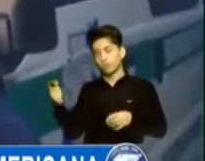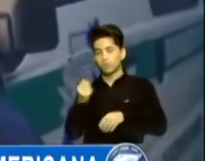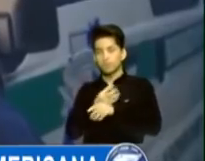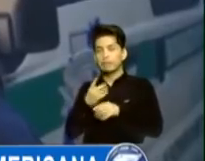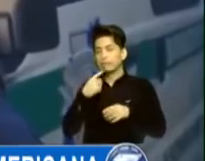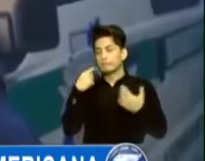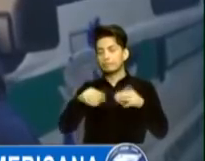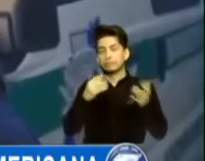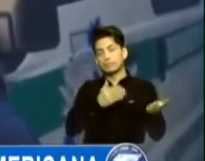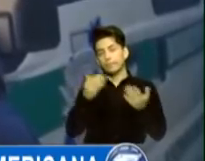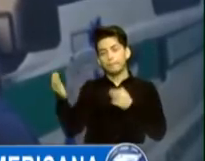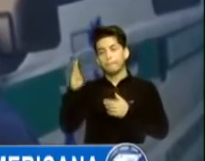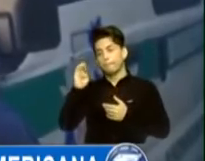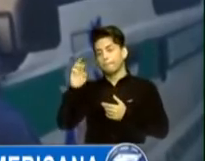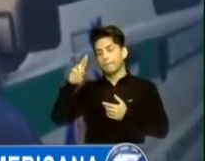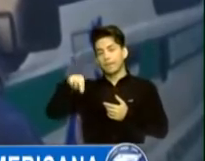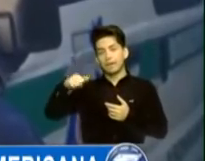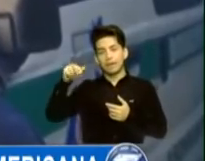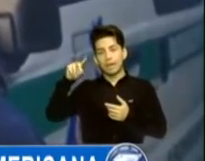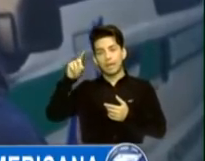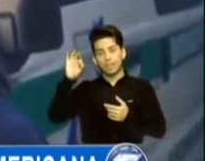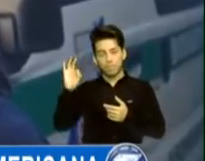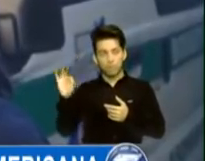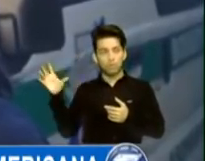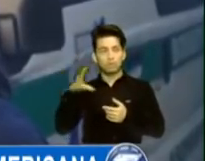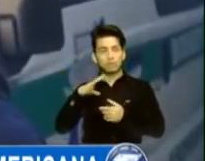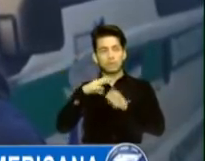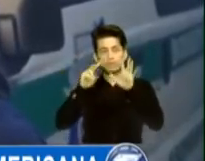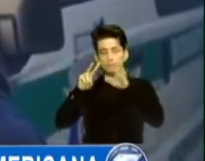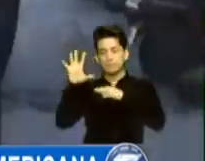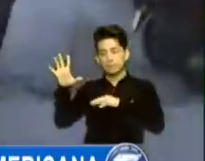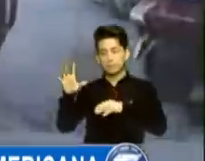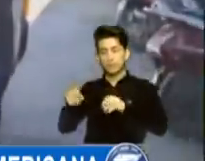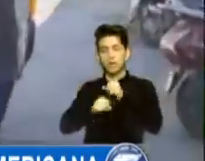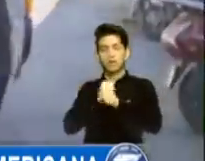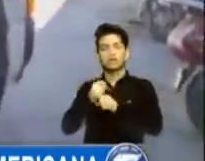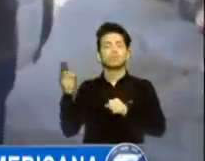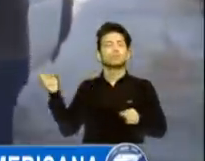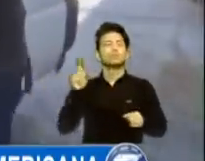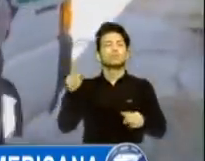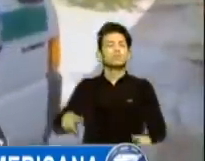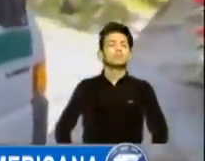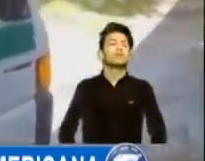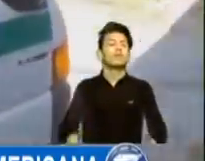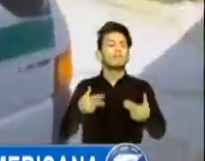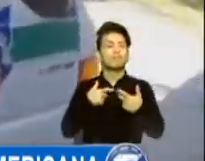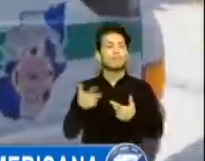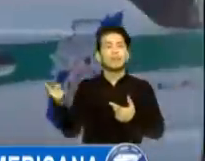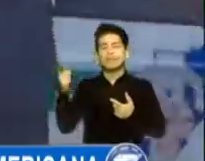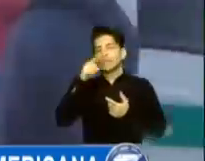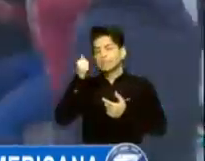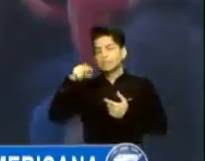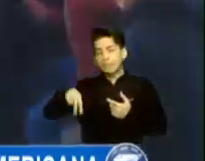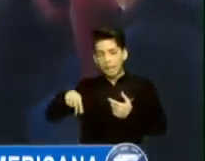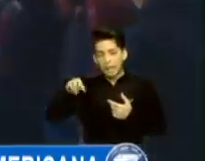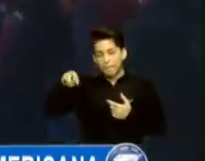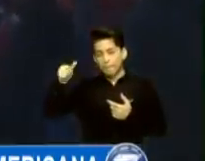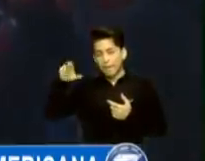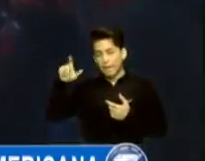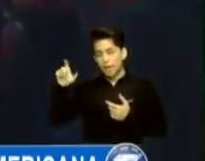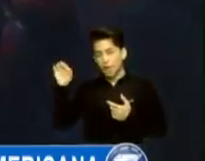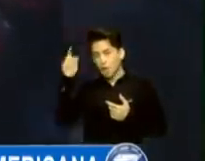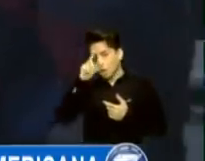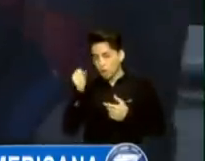años, originario de San Marcos, La Laguna, la cual presenta una posible fractura en el hombro. De